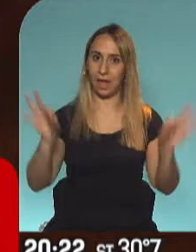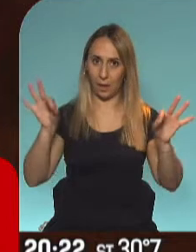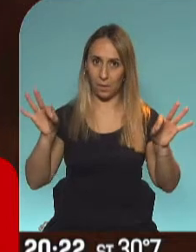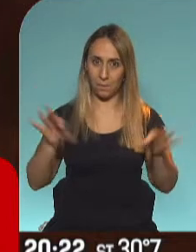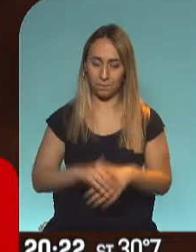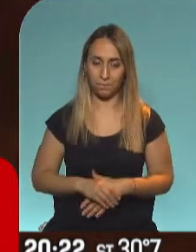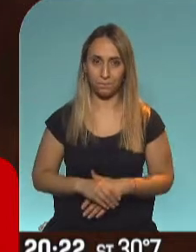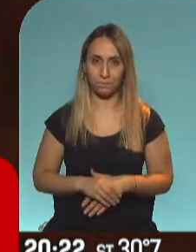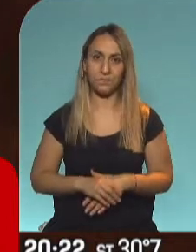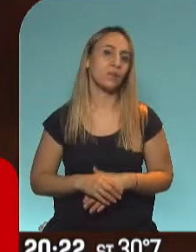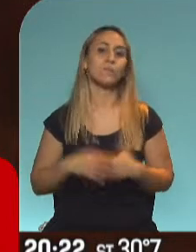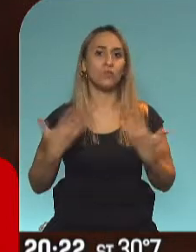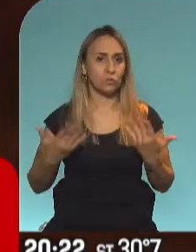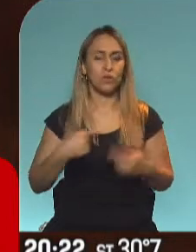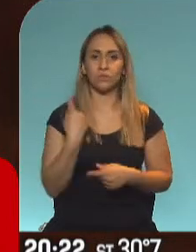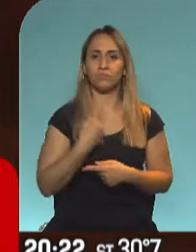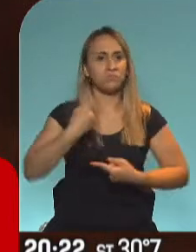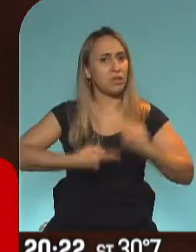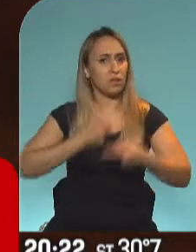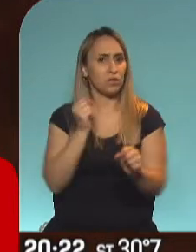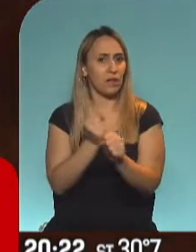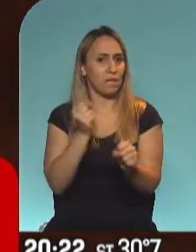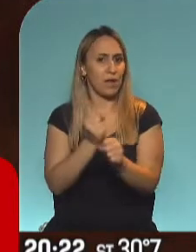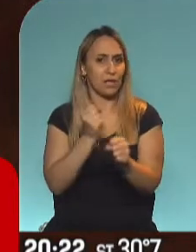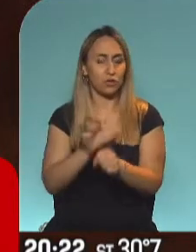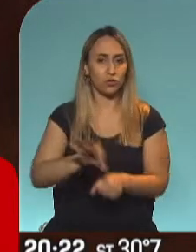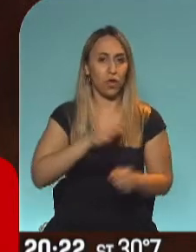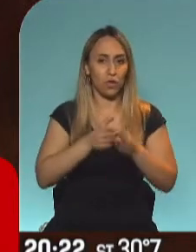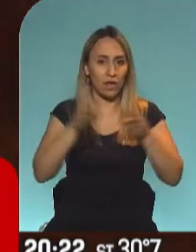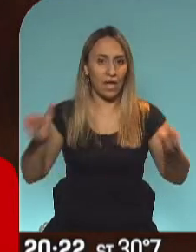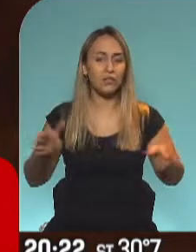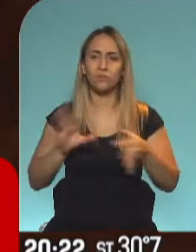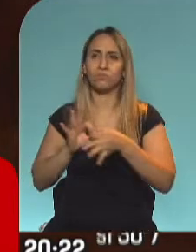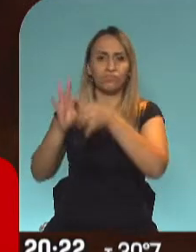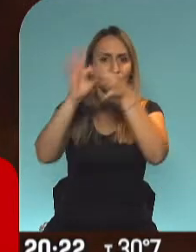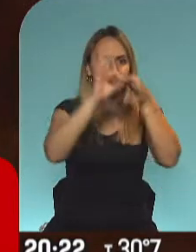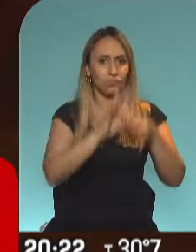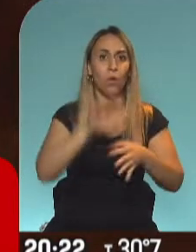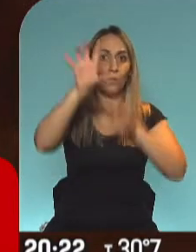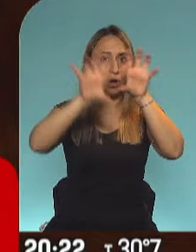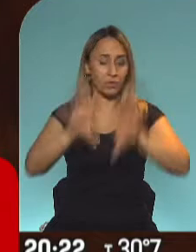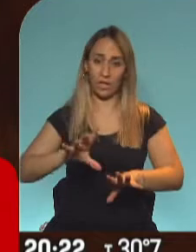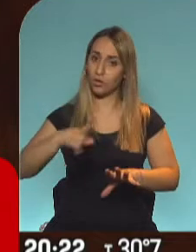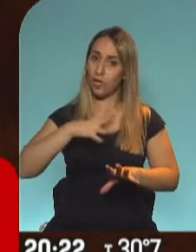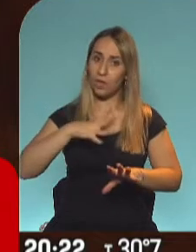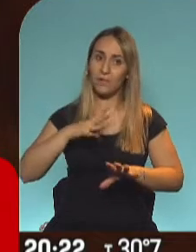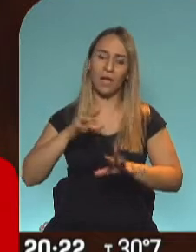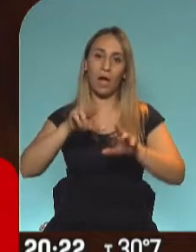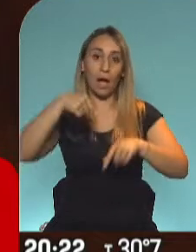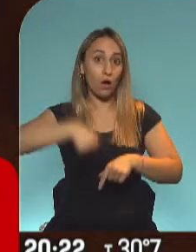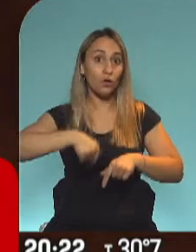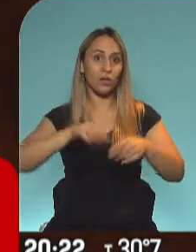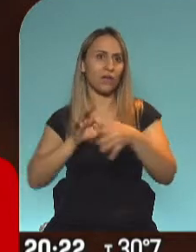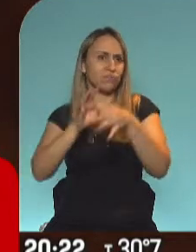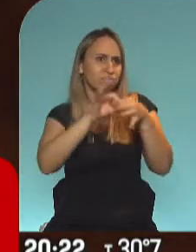por supuesto, todo el año hemos trabajado junto con las provincias, lo estamos haciendo ahora, programando junto con ellas